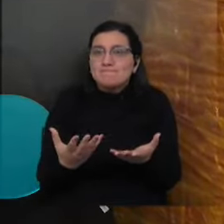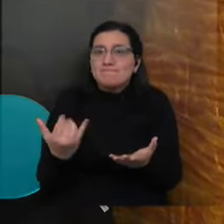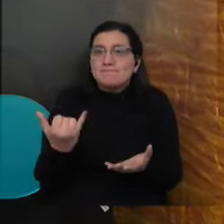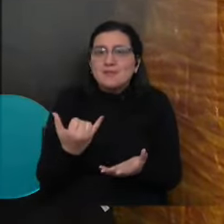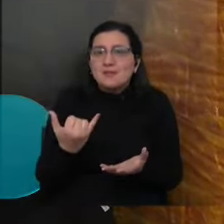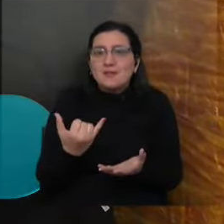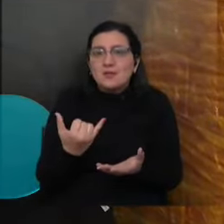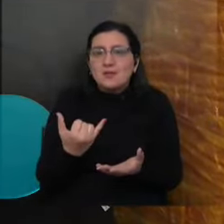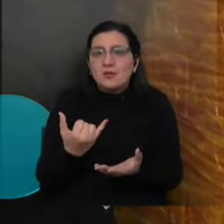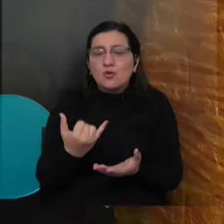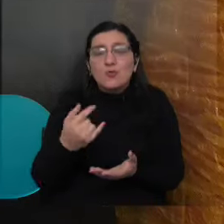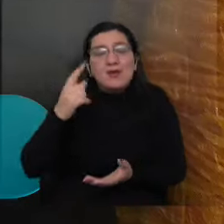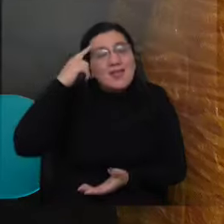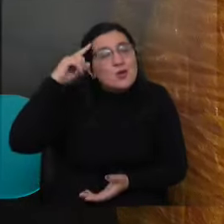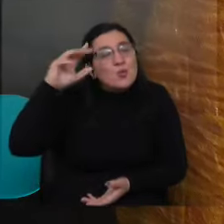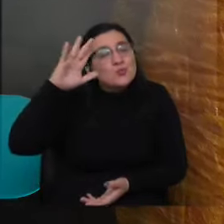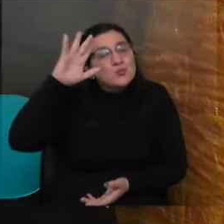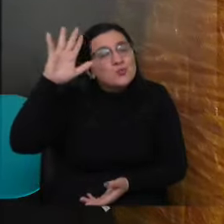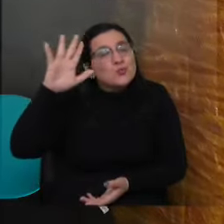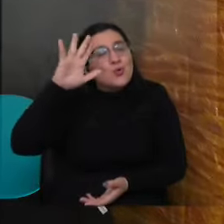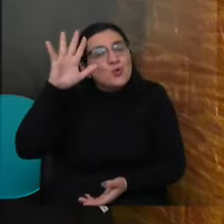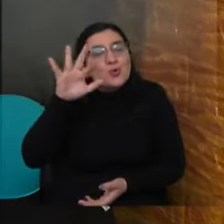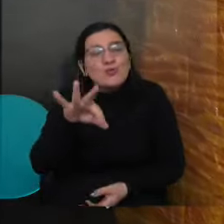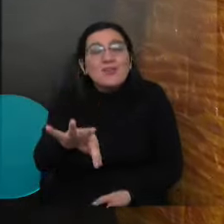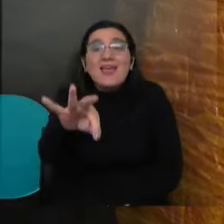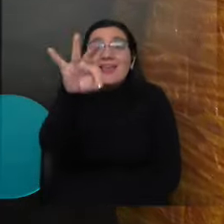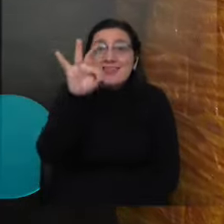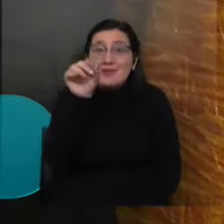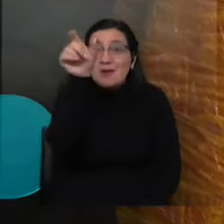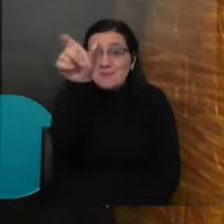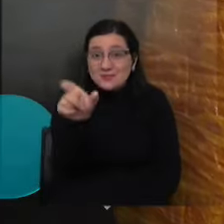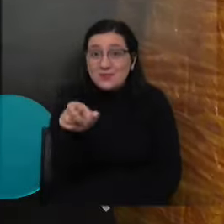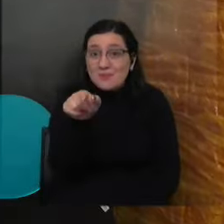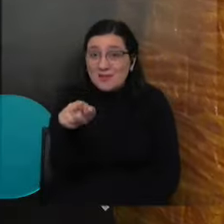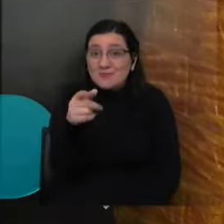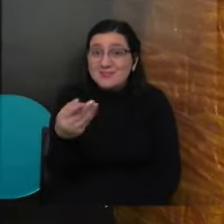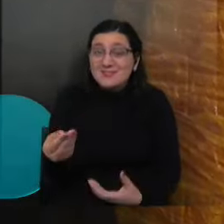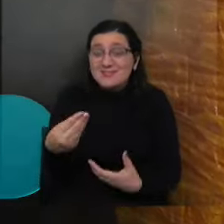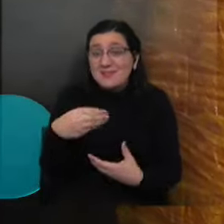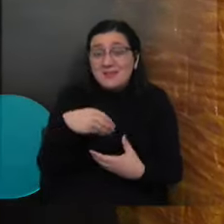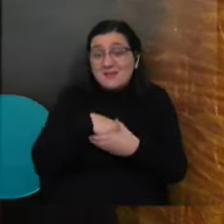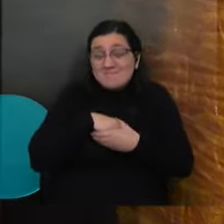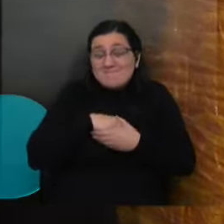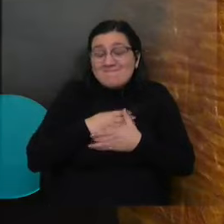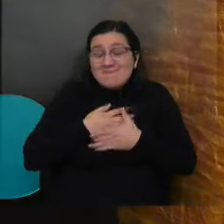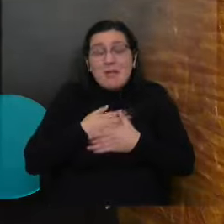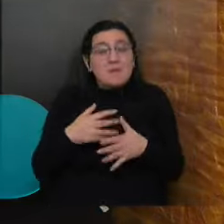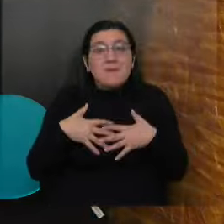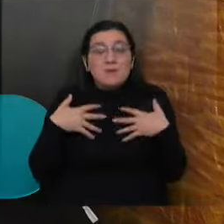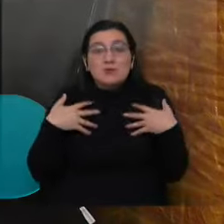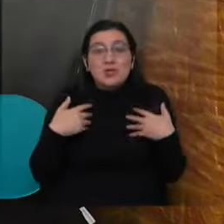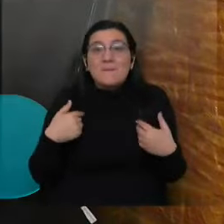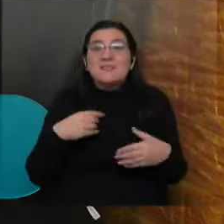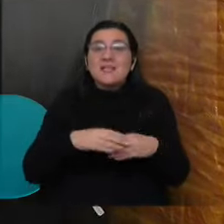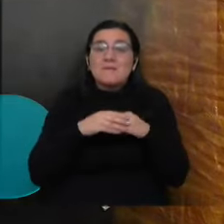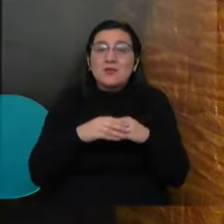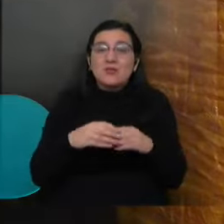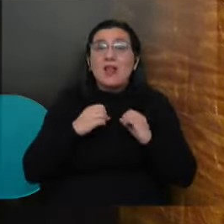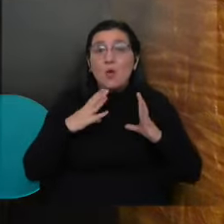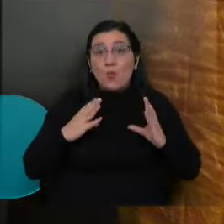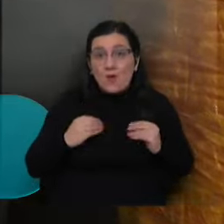carga de de la ilusión que uno le pone cuando Elige a una persona para para tener una amistad para siempre a mí me emocionan mucho mis amig de la escuela tener